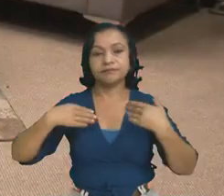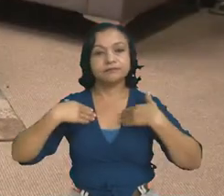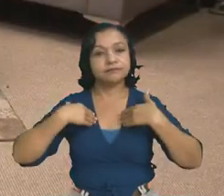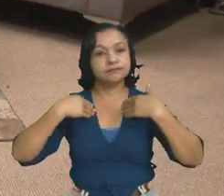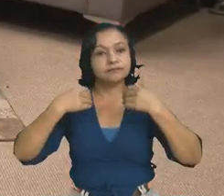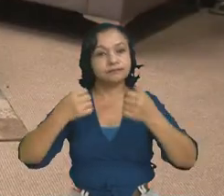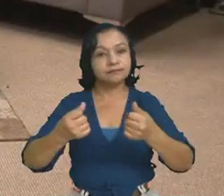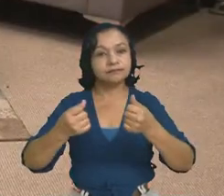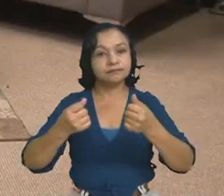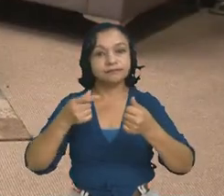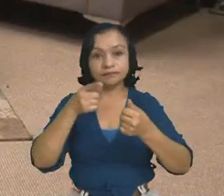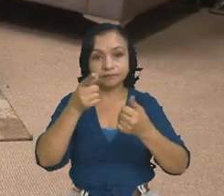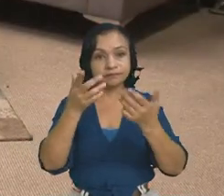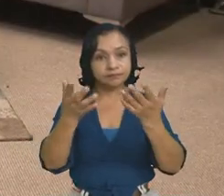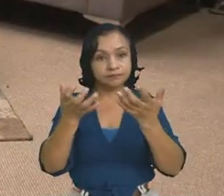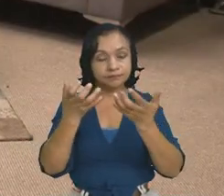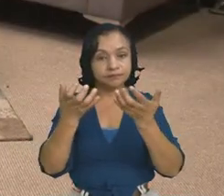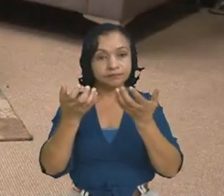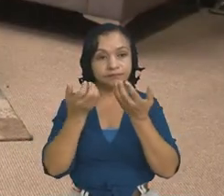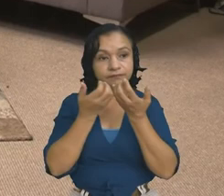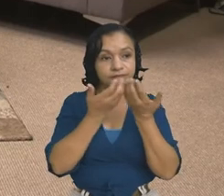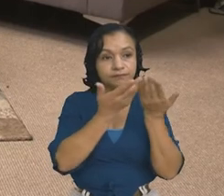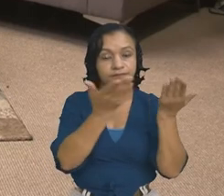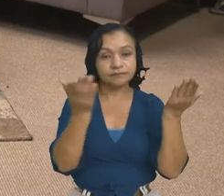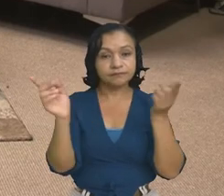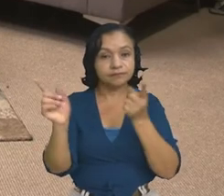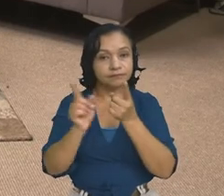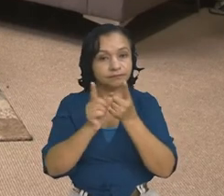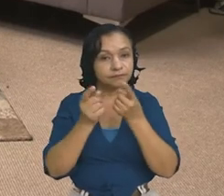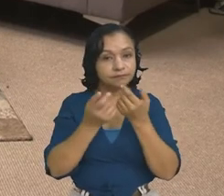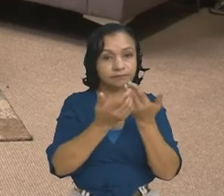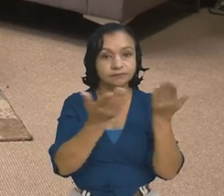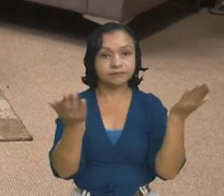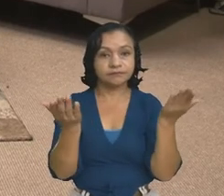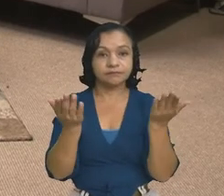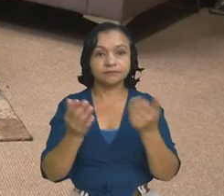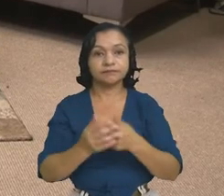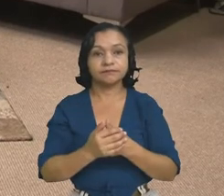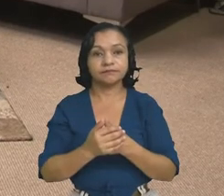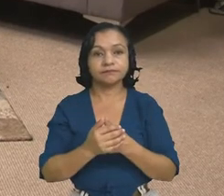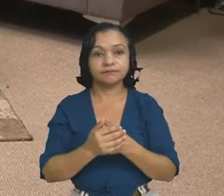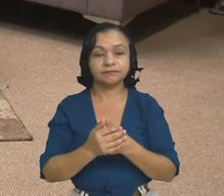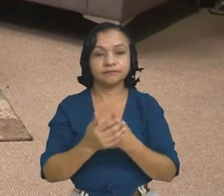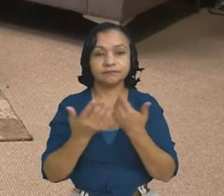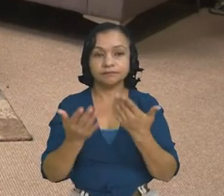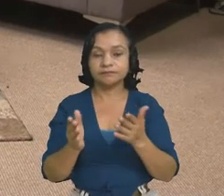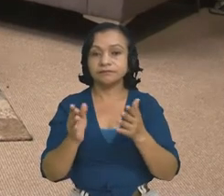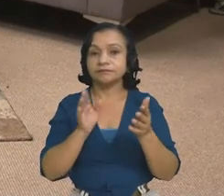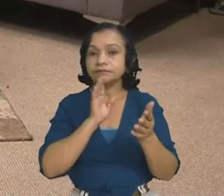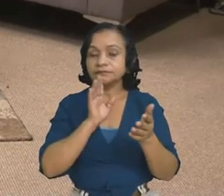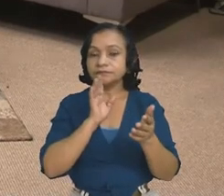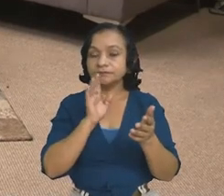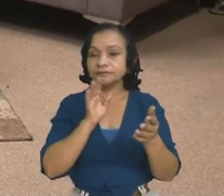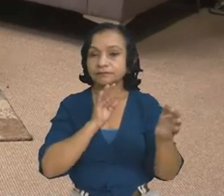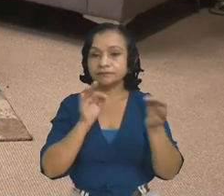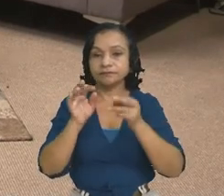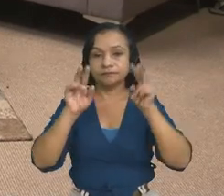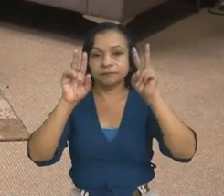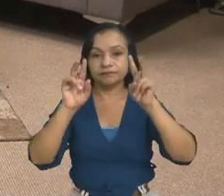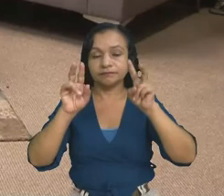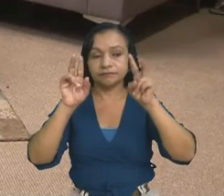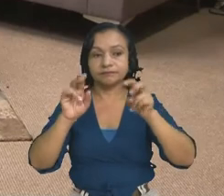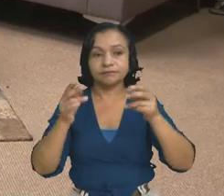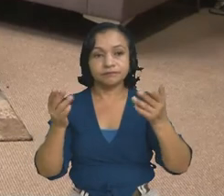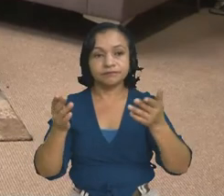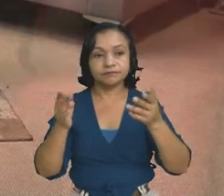proceso. Si usted quisiera compartir algún mensaje o si usted considera, pues, que considera oportuno aclarar algún tema sobre este punto